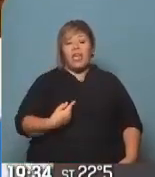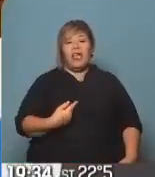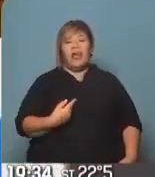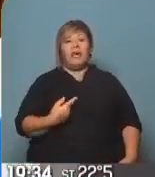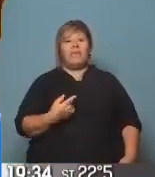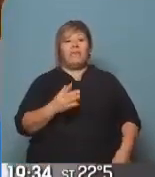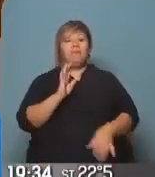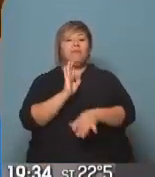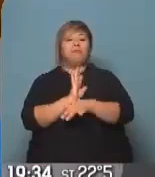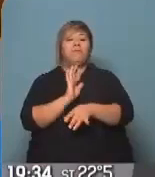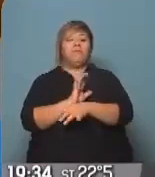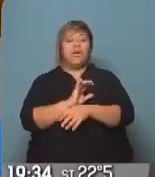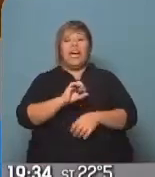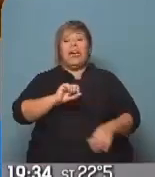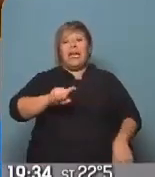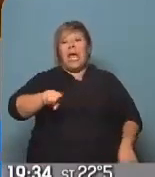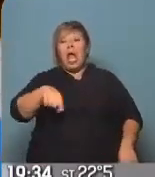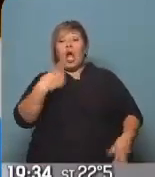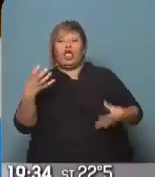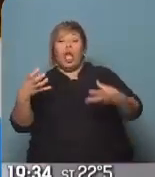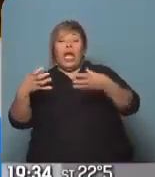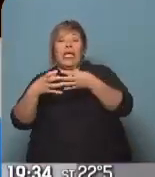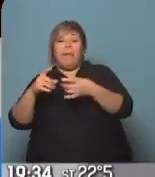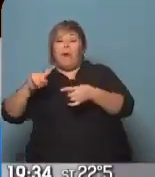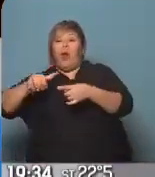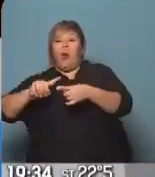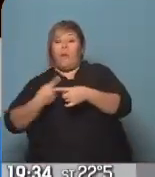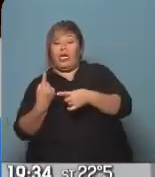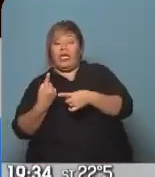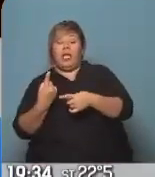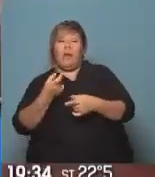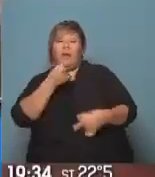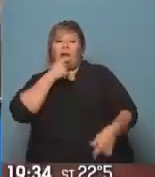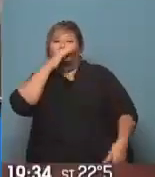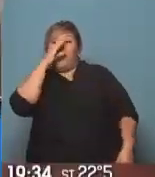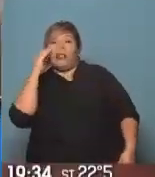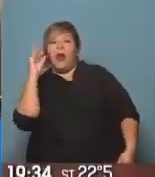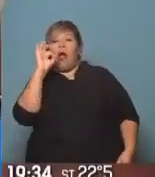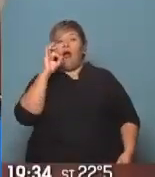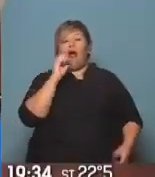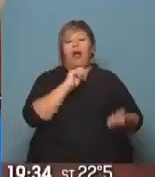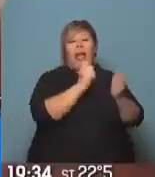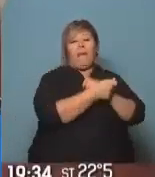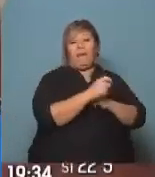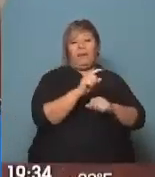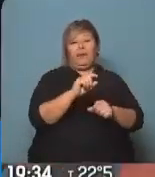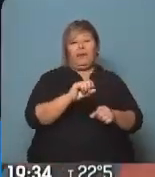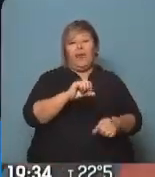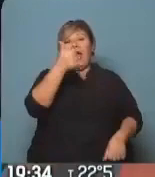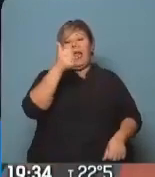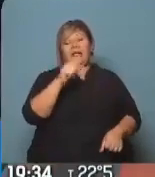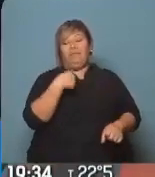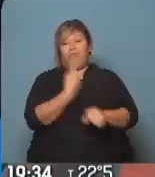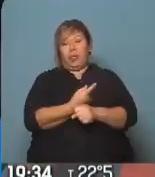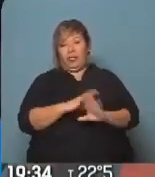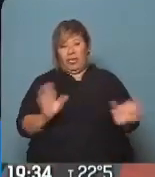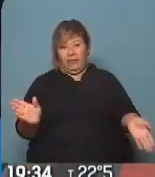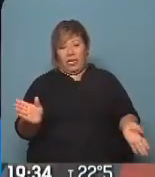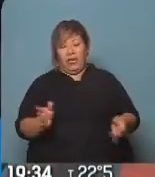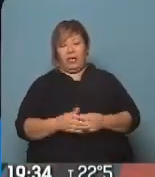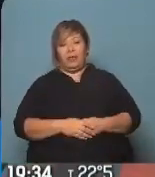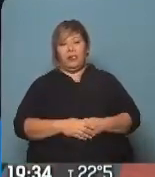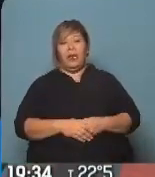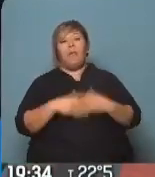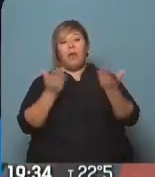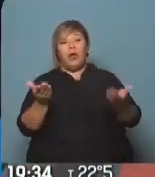haya ganado una tercera. Claro. En Neuquén es la primera. Evidentemente, y además el gobierno nacional evidentemente le cayó bien, por lo que incluso dijo hoy el